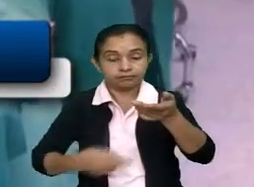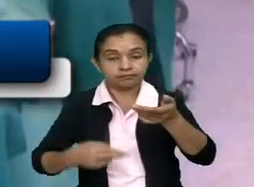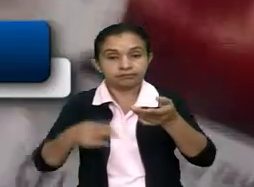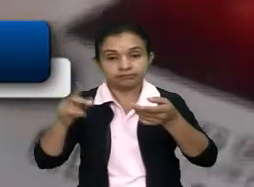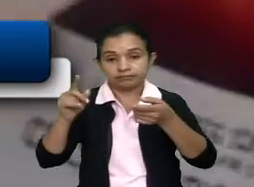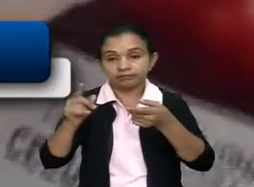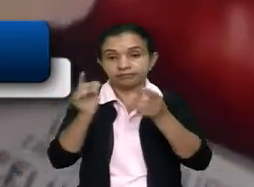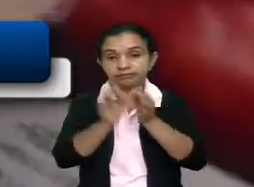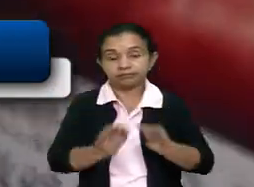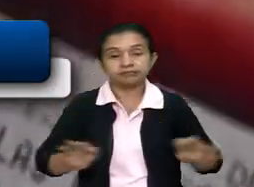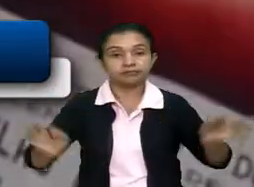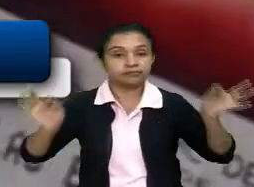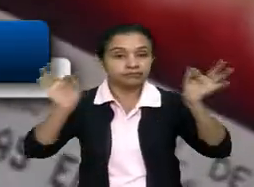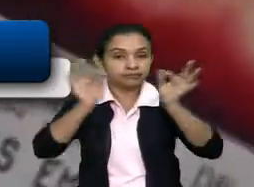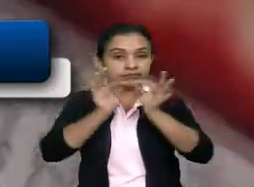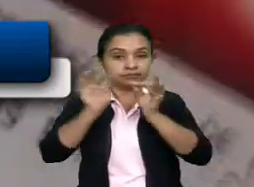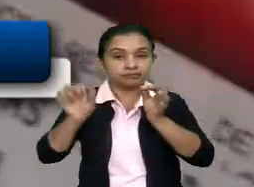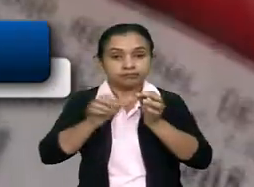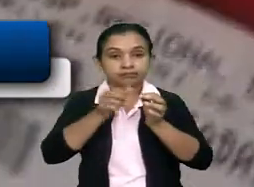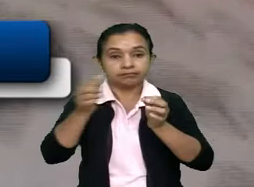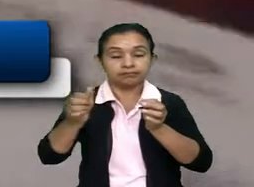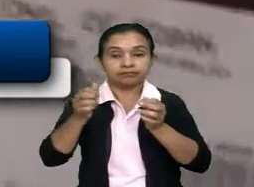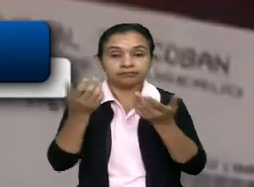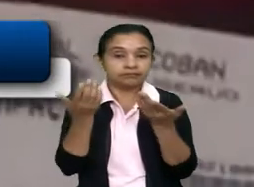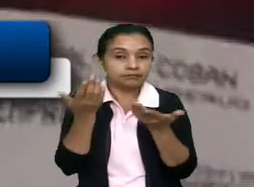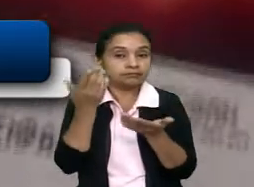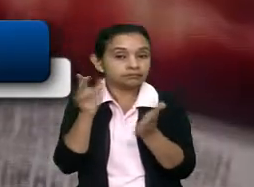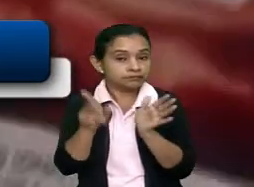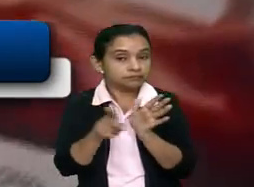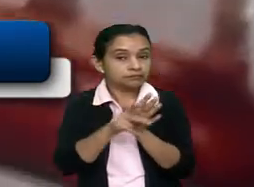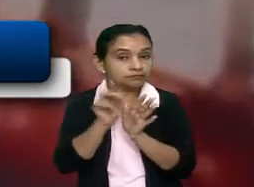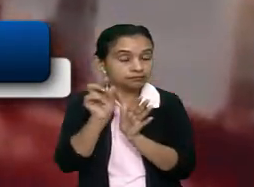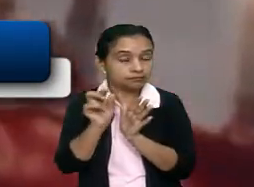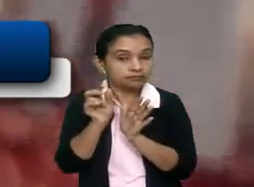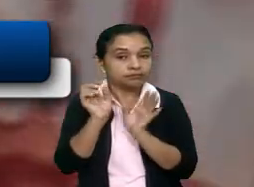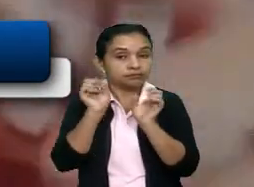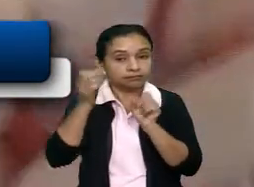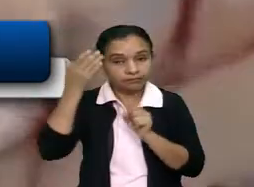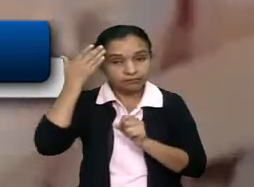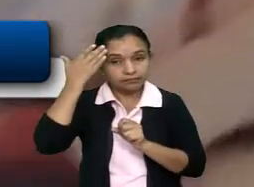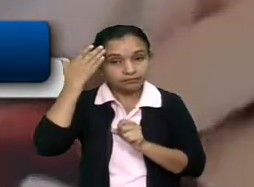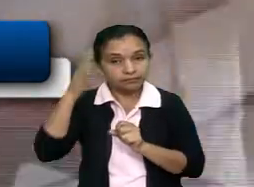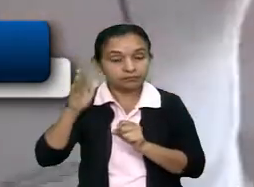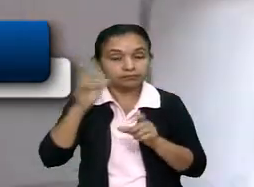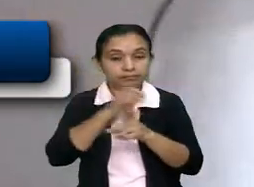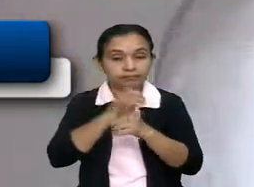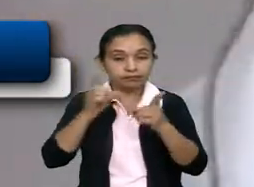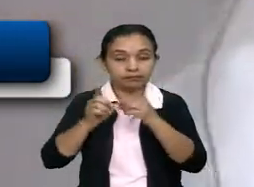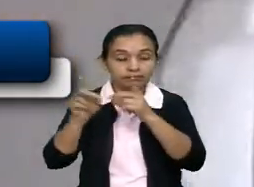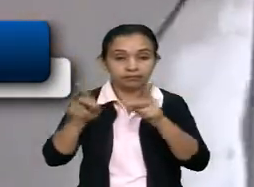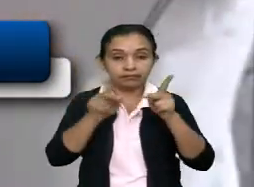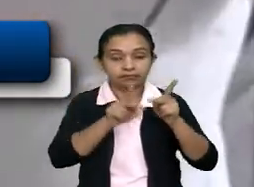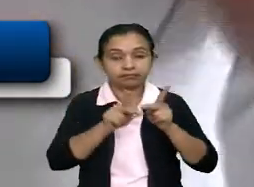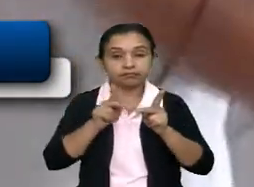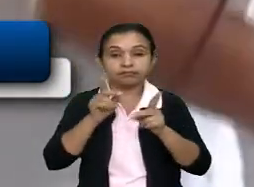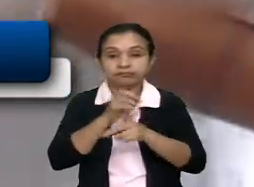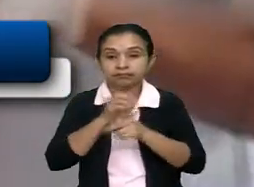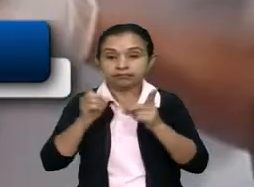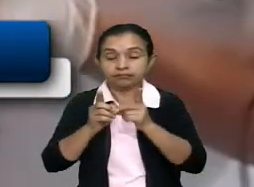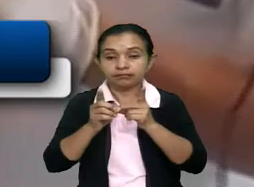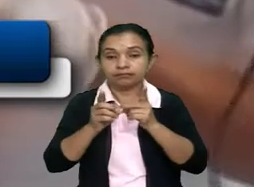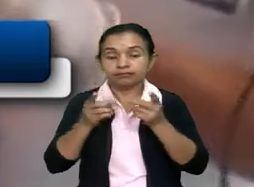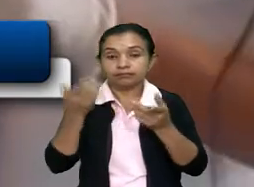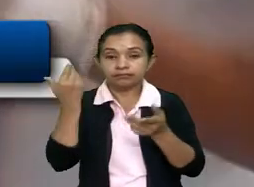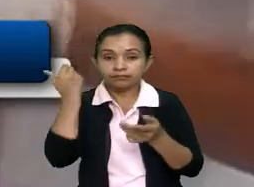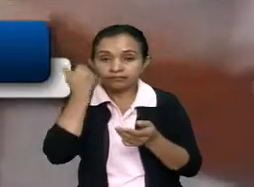lado es de gran importancia pero por otro lado también esconde algunos riesgos sabemos de entender la población que la sangre pueden transmitirse